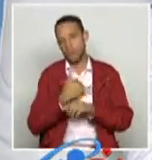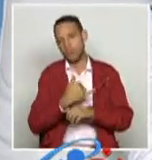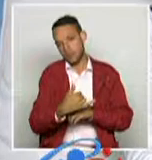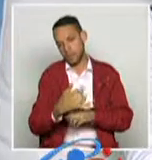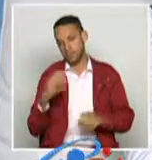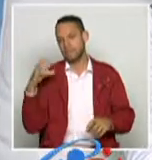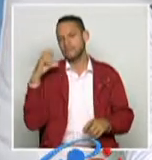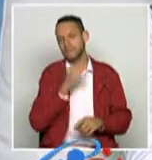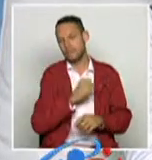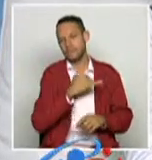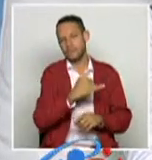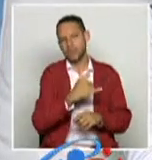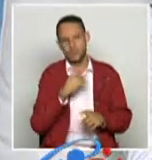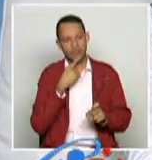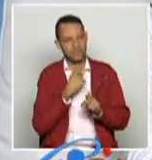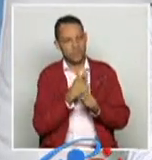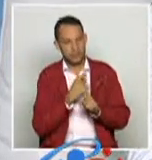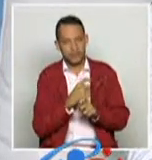causa